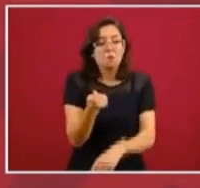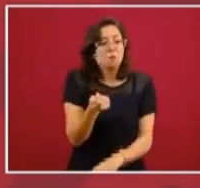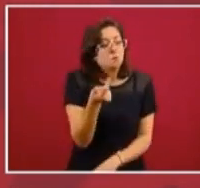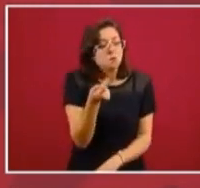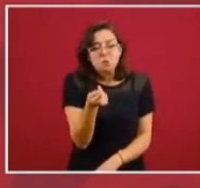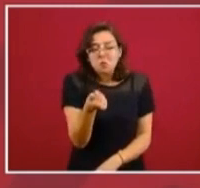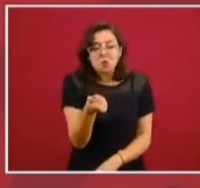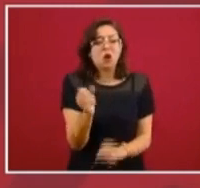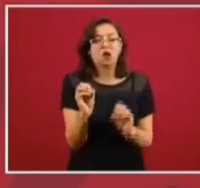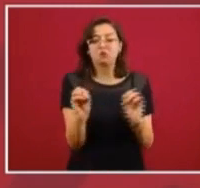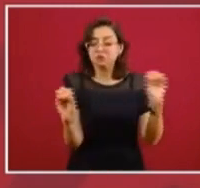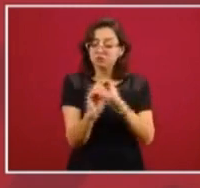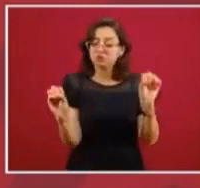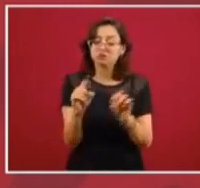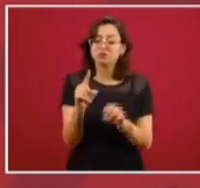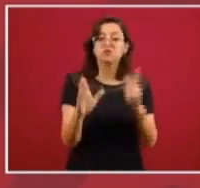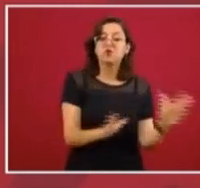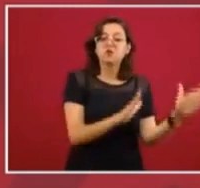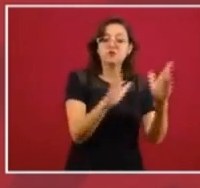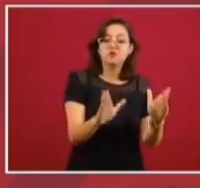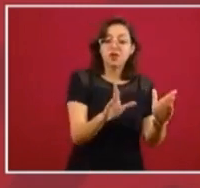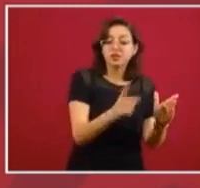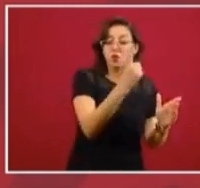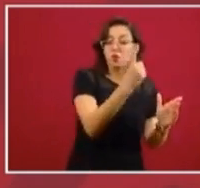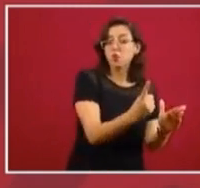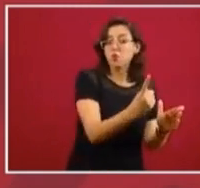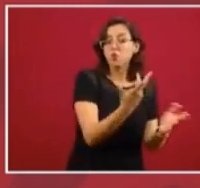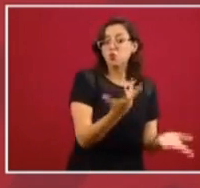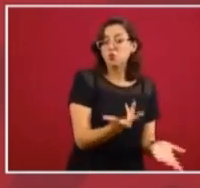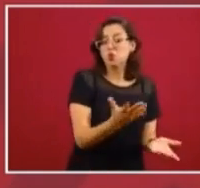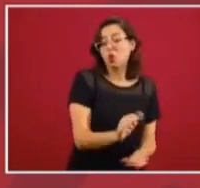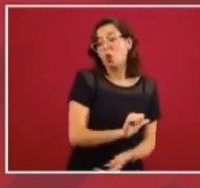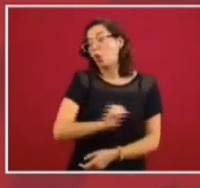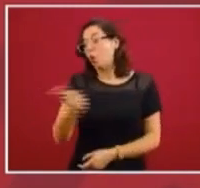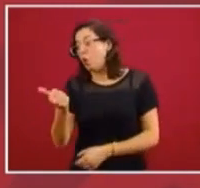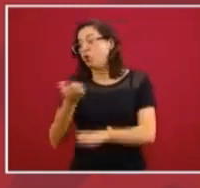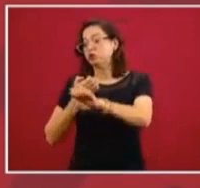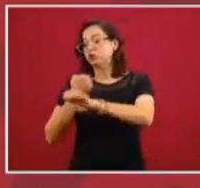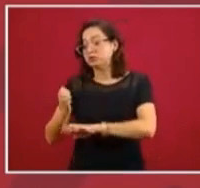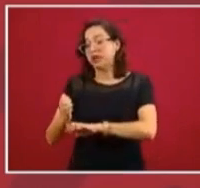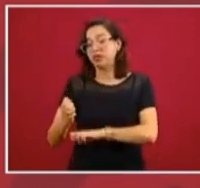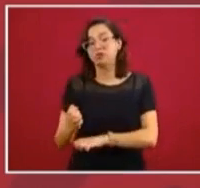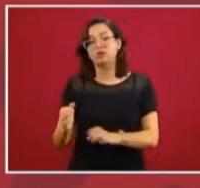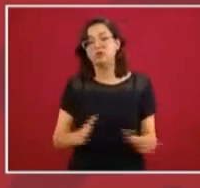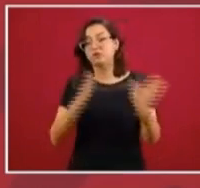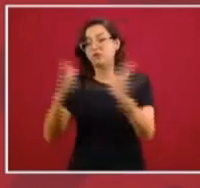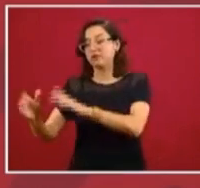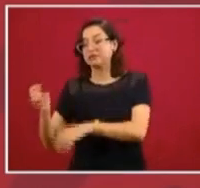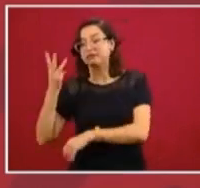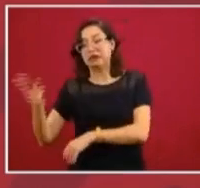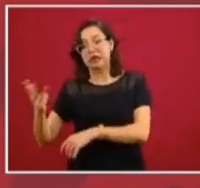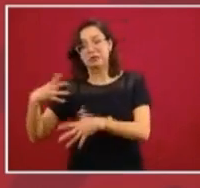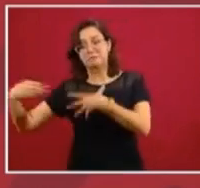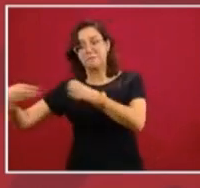1. Entonces tenemos territorios que están en fase equivalente a la fase 3, alta transmisión y dispersión,